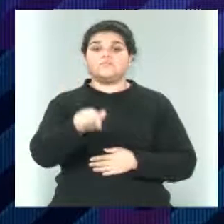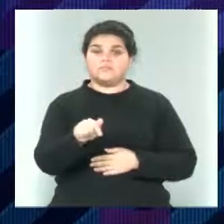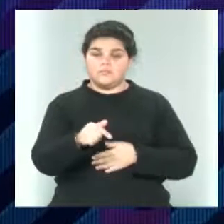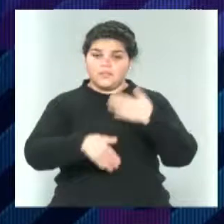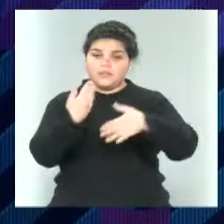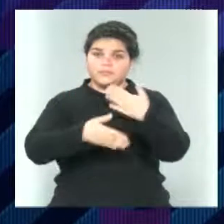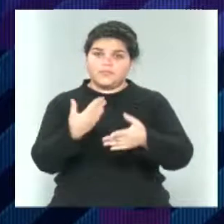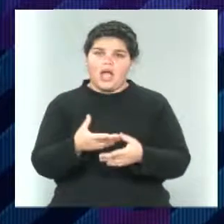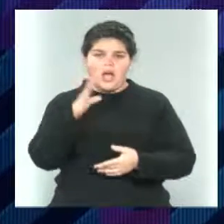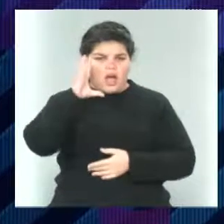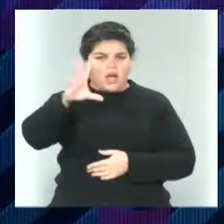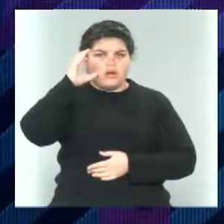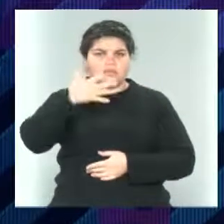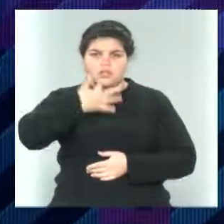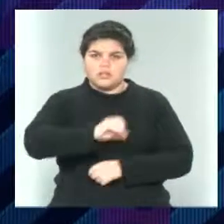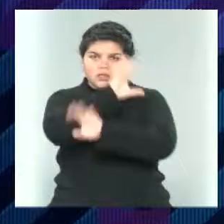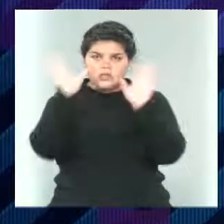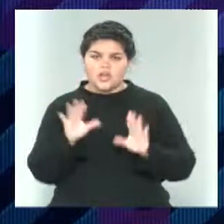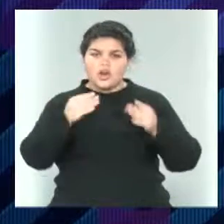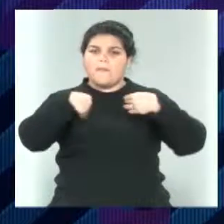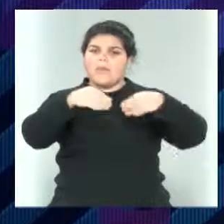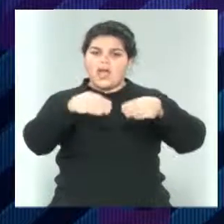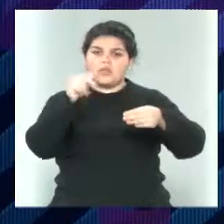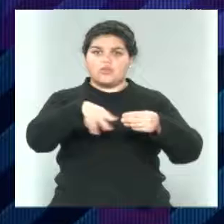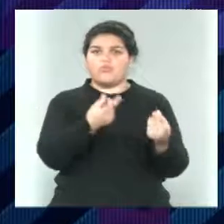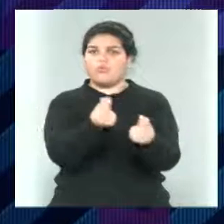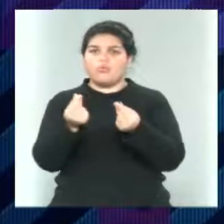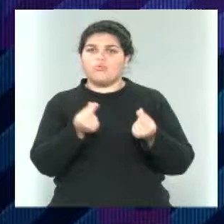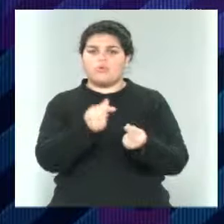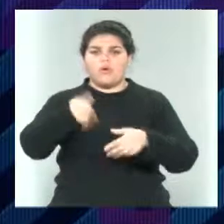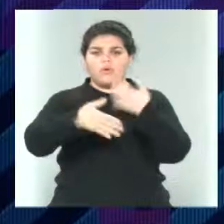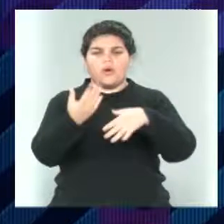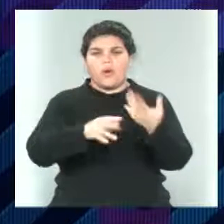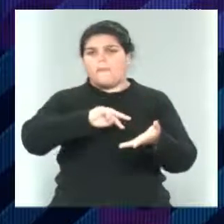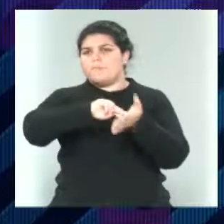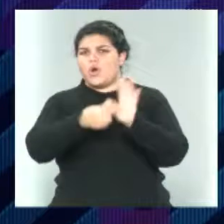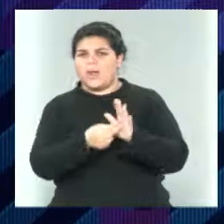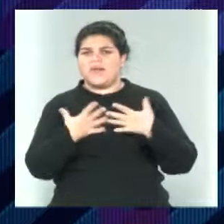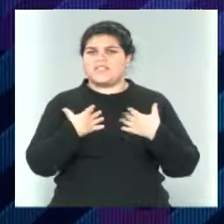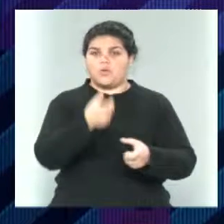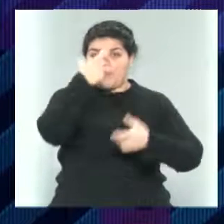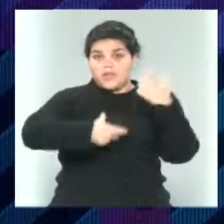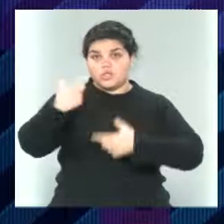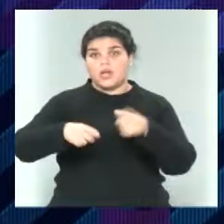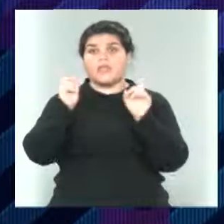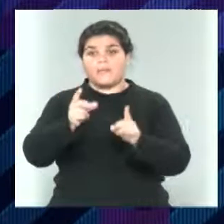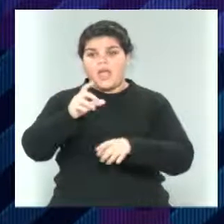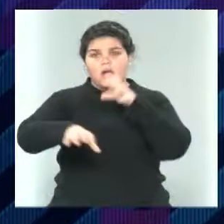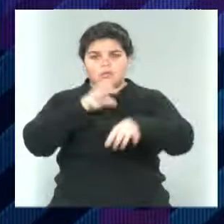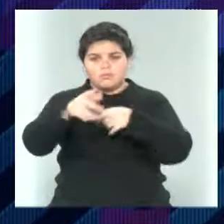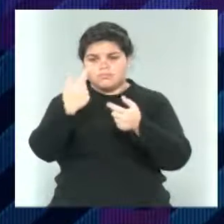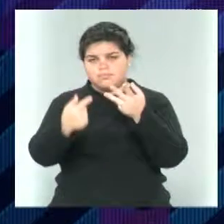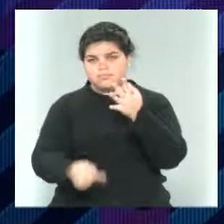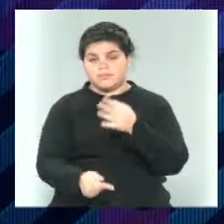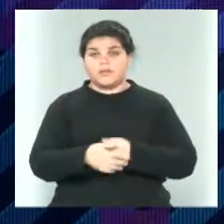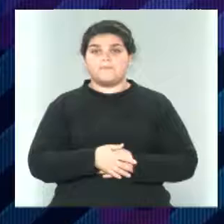los hábitos de consumo de plástico y los graves daños que están causando al medio natural, a la vida silvestre y a la salud del ser humano. Hoy la atención se centra